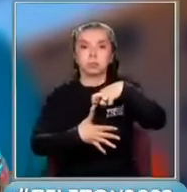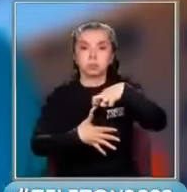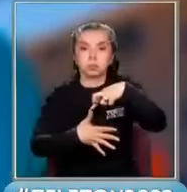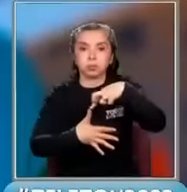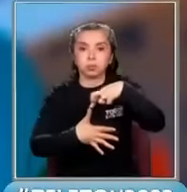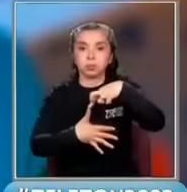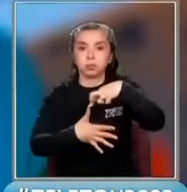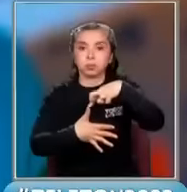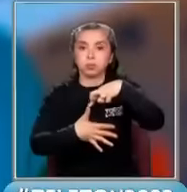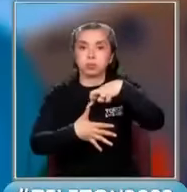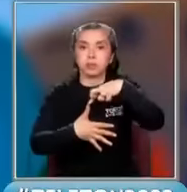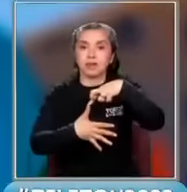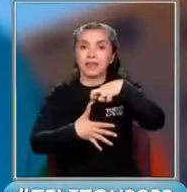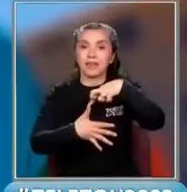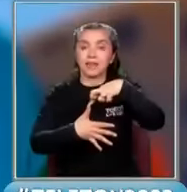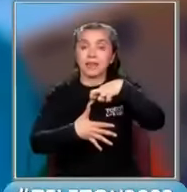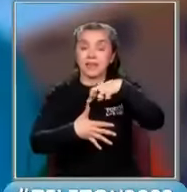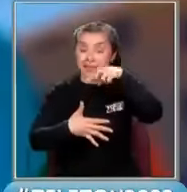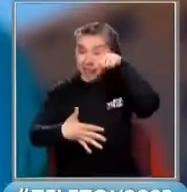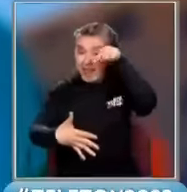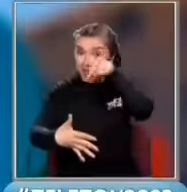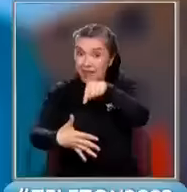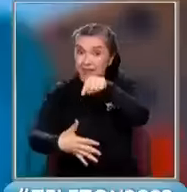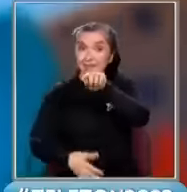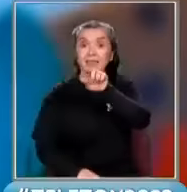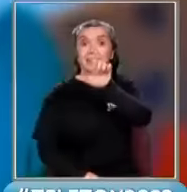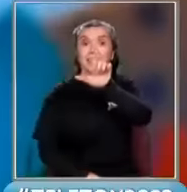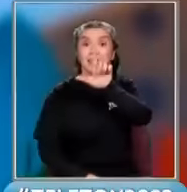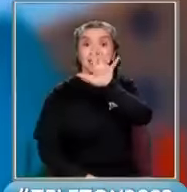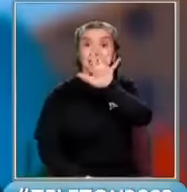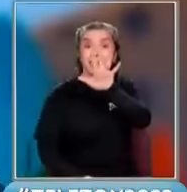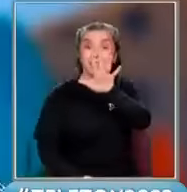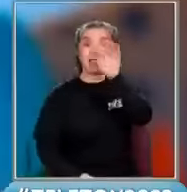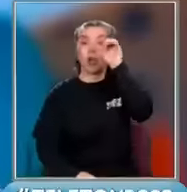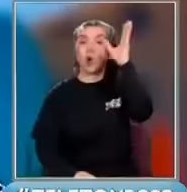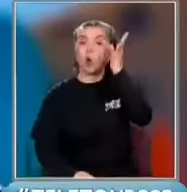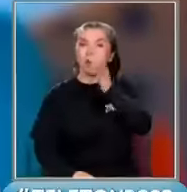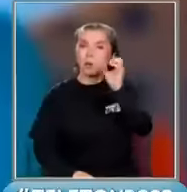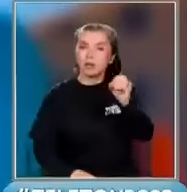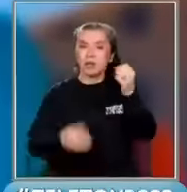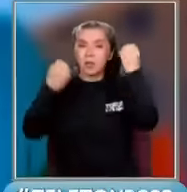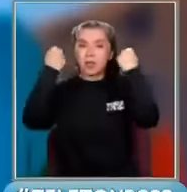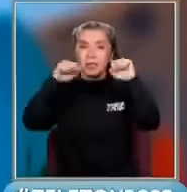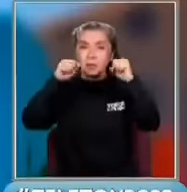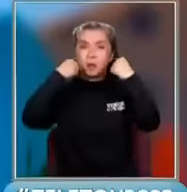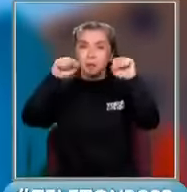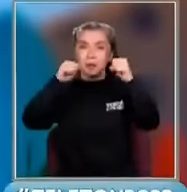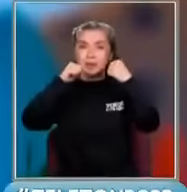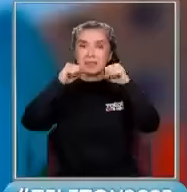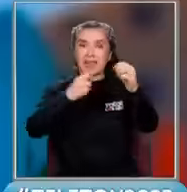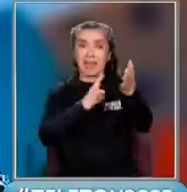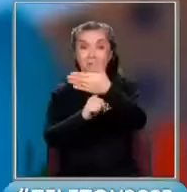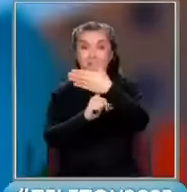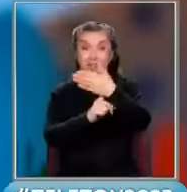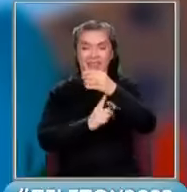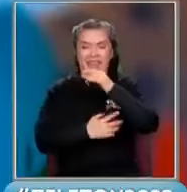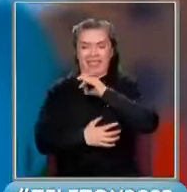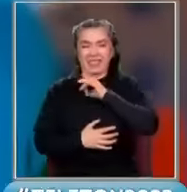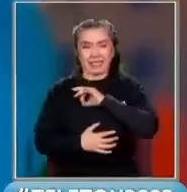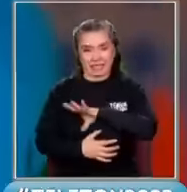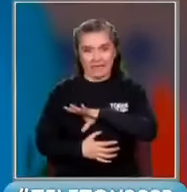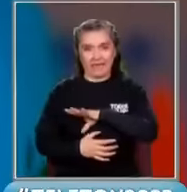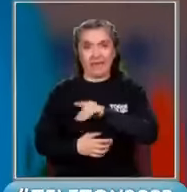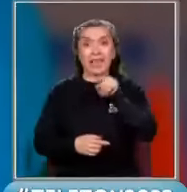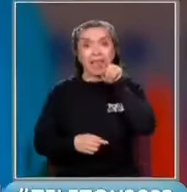el 75% de nuestros deportistas que van a llevar la bandera chilena en el pecho estuvieron